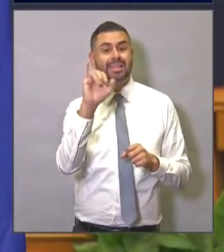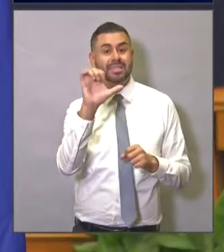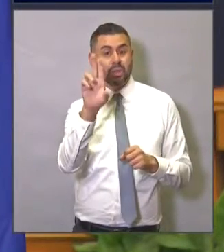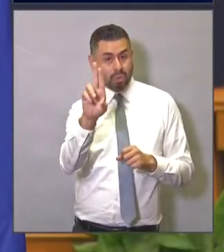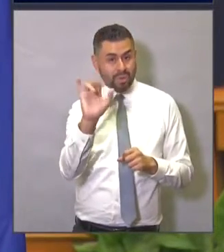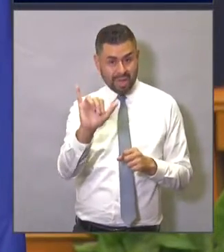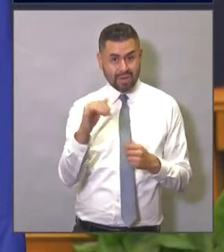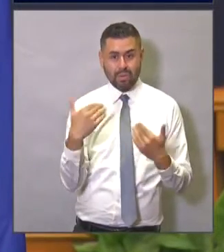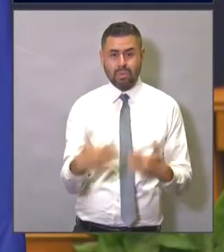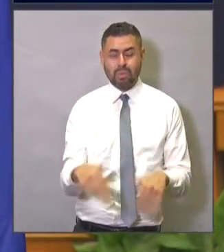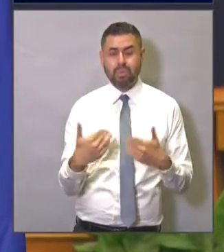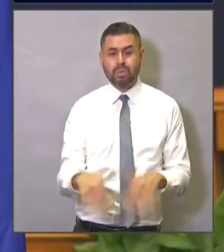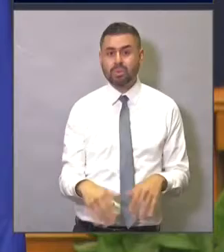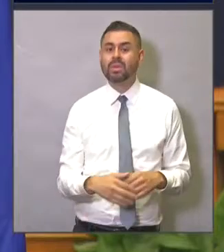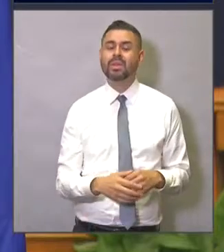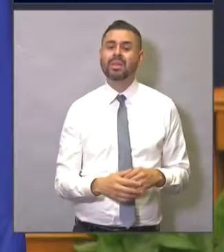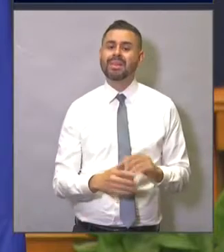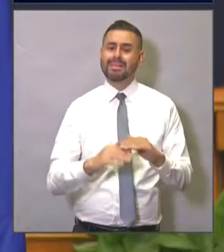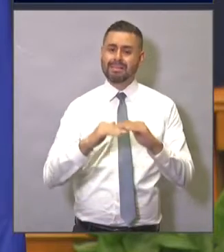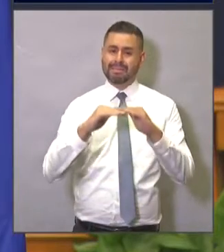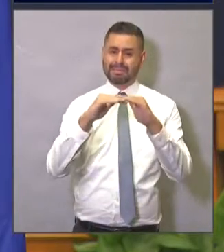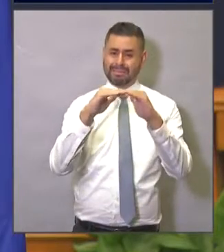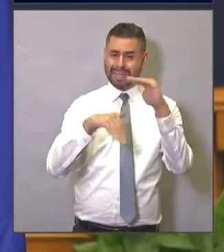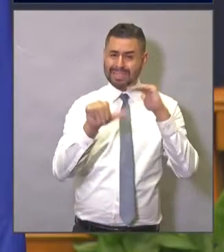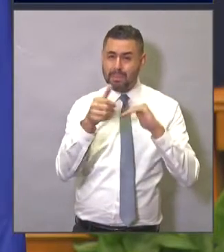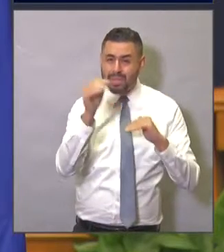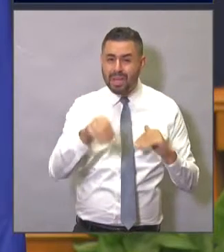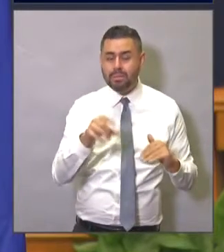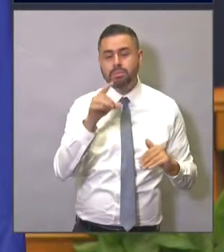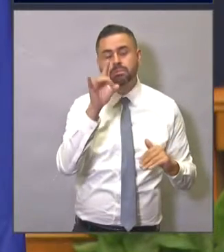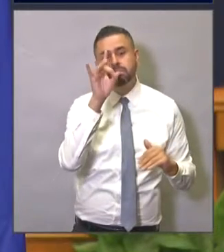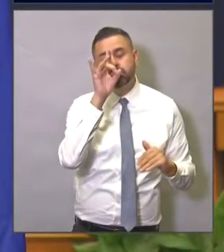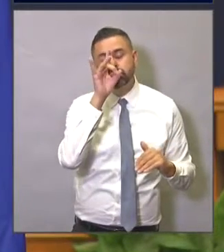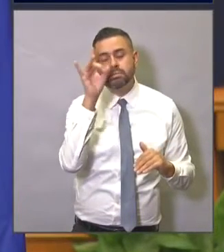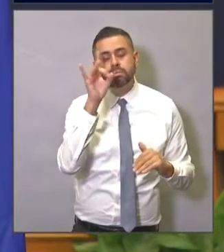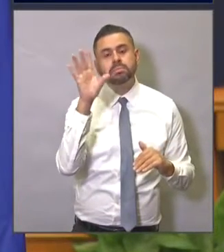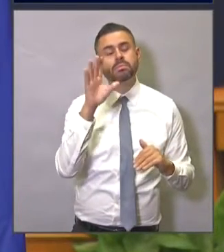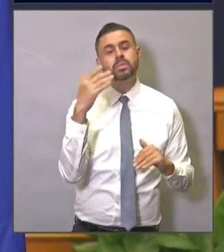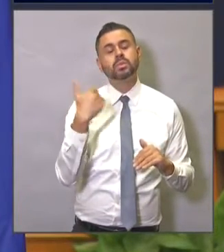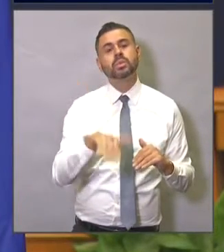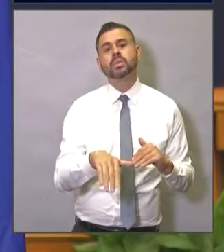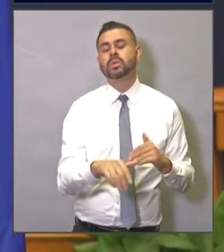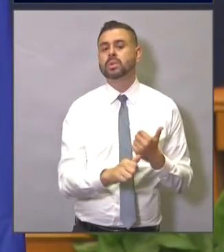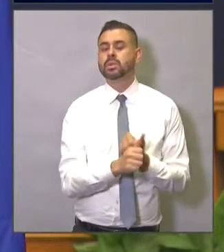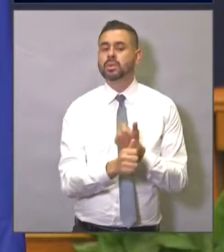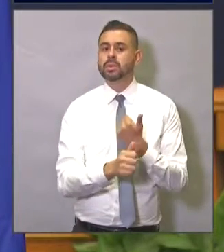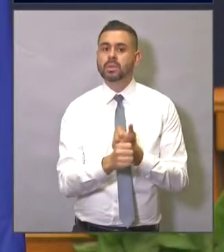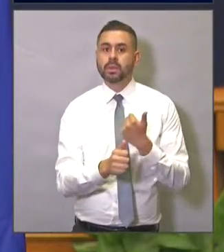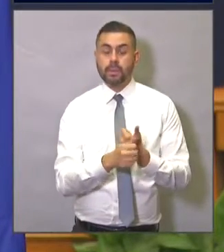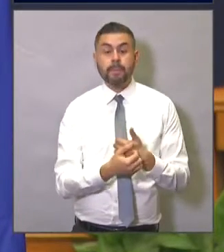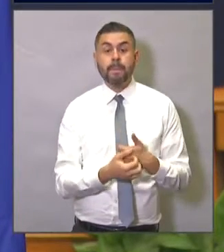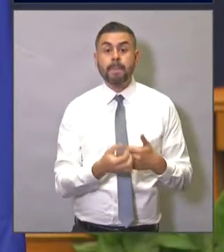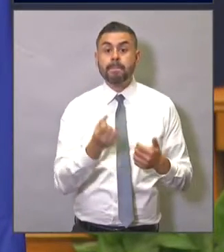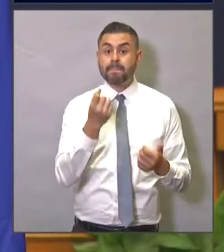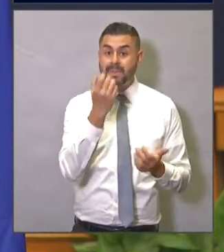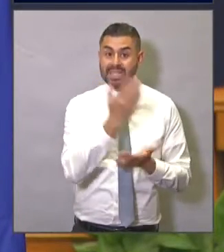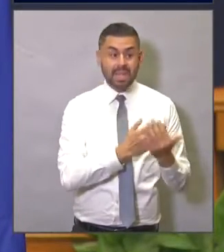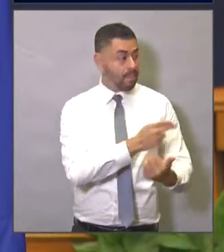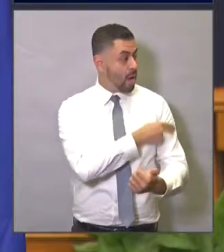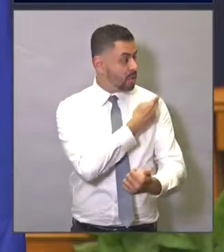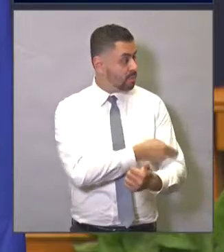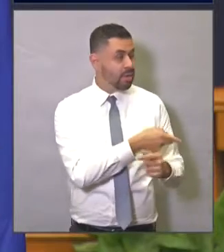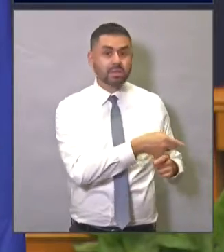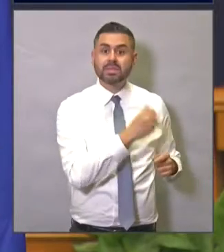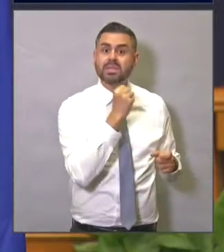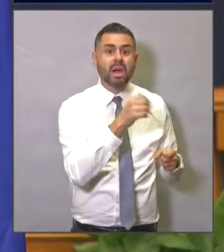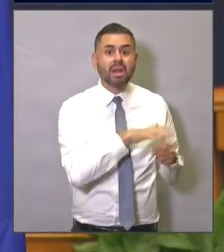11.8% es baja y peligrosa para la región. Ya hemos visto que algunos de nuestros hospitales tienen que